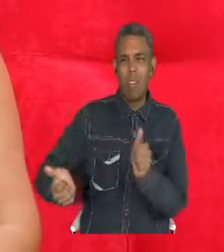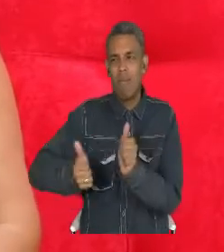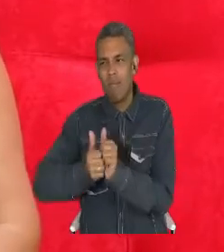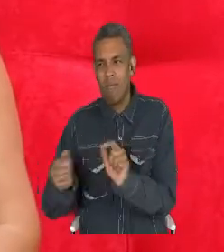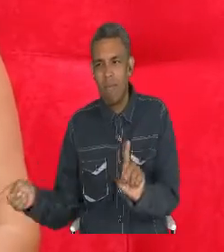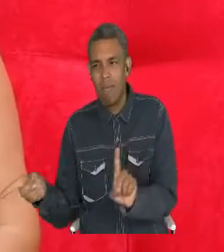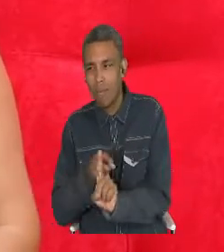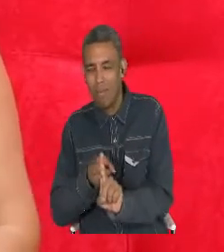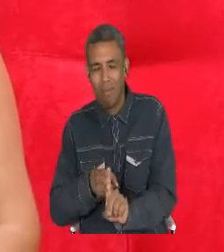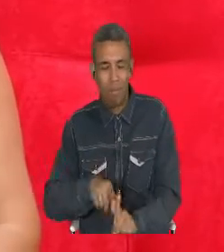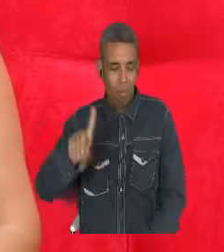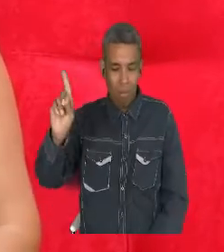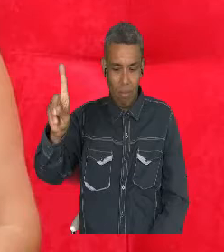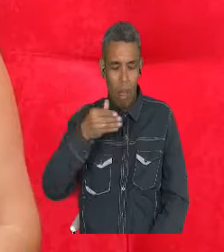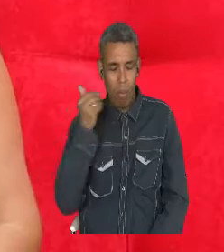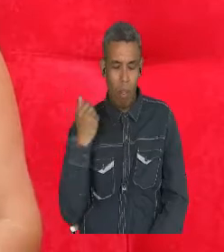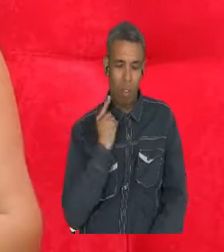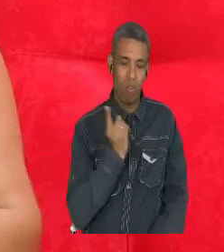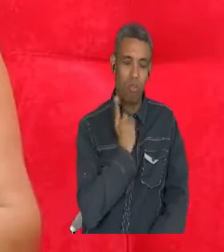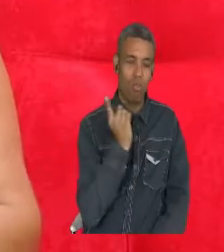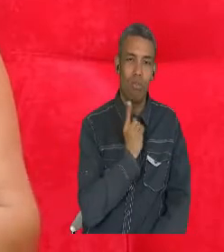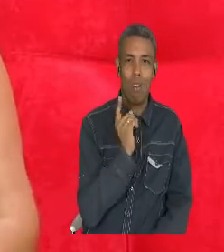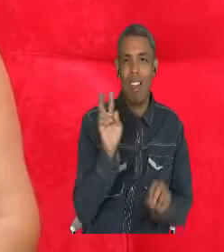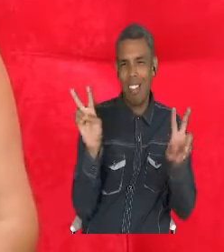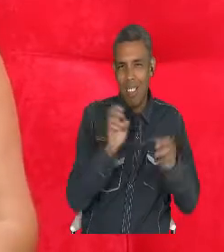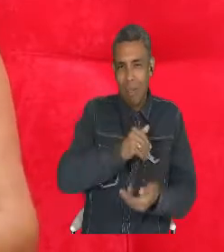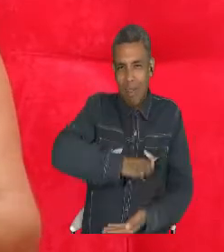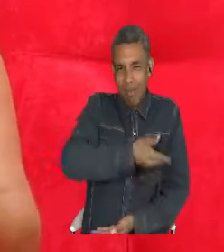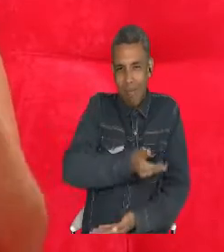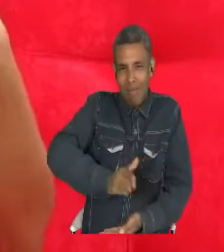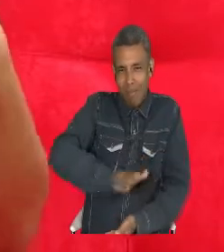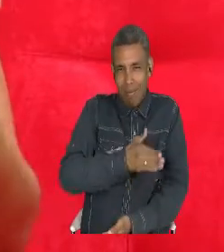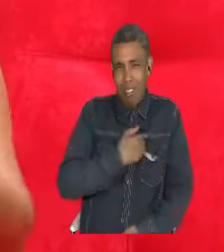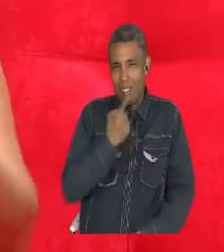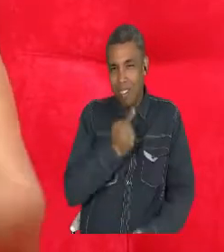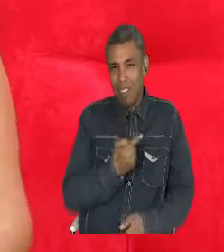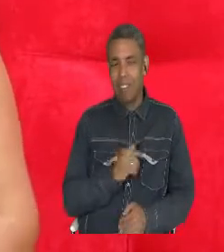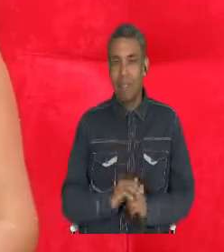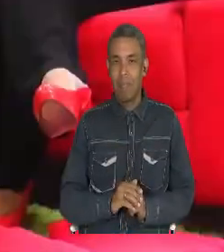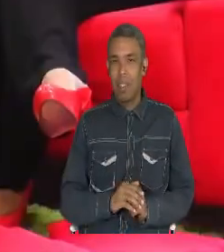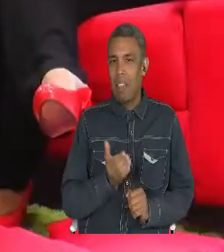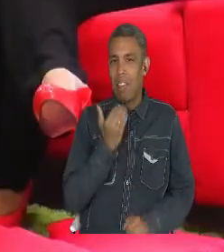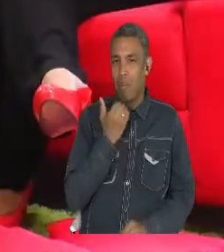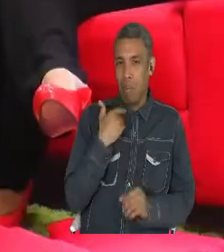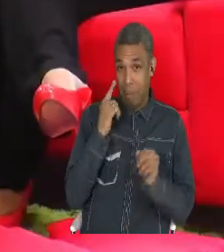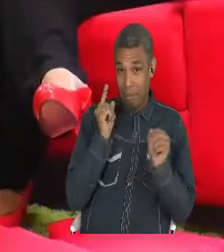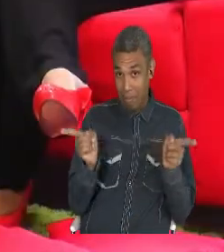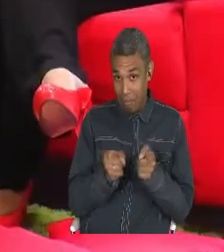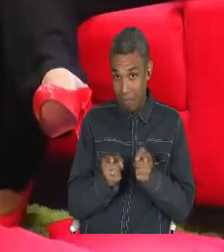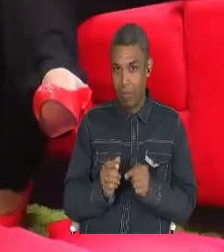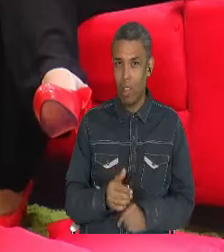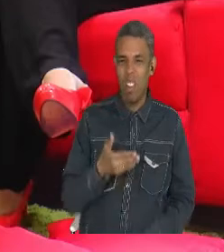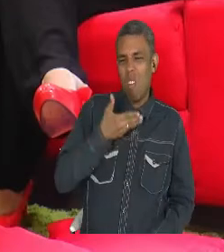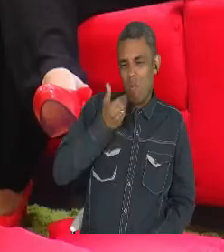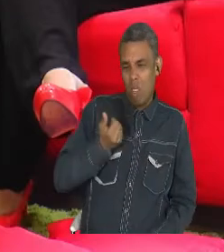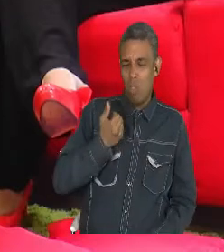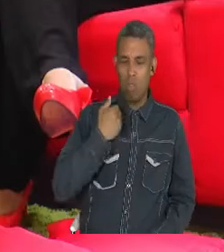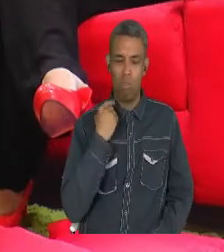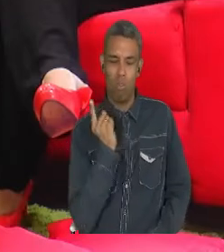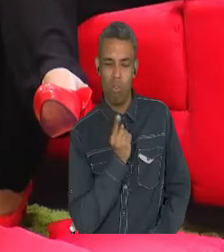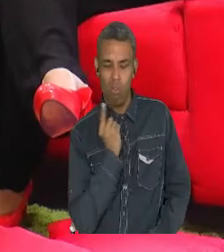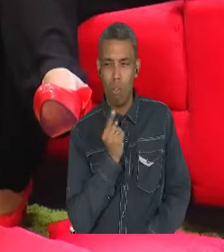mujeres de Colombia. Es un tema donde le dice que es mejor estar muchas veces